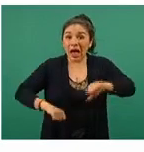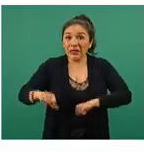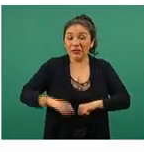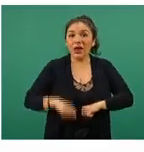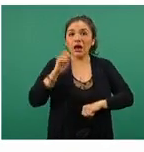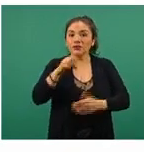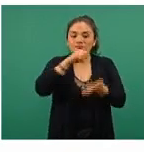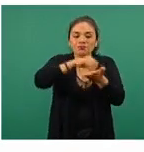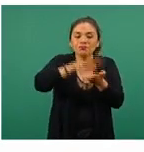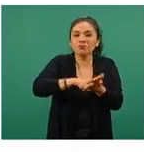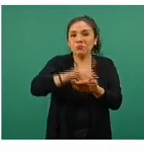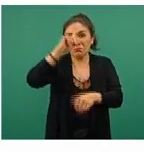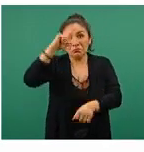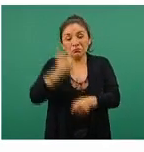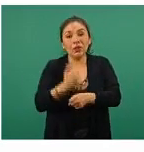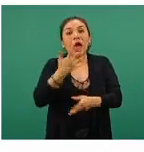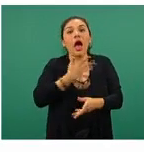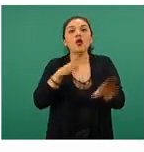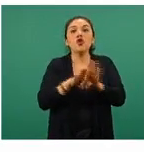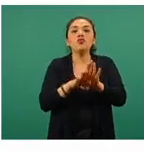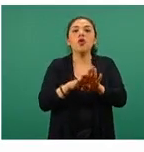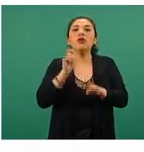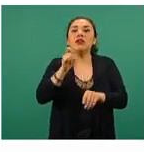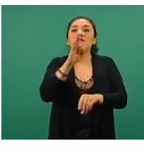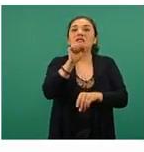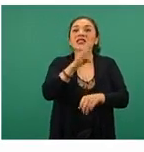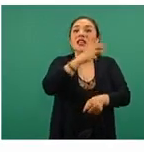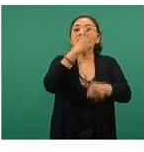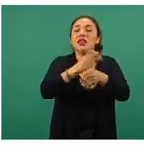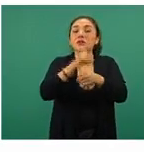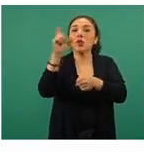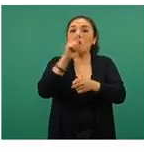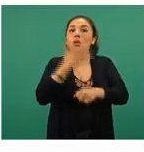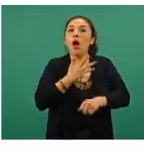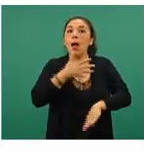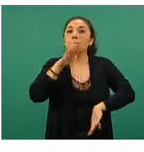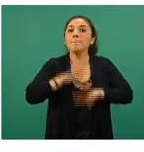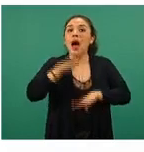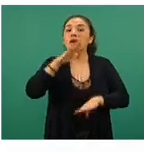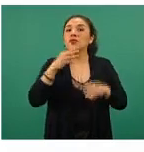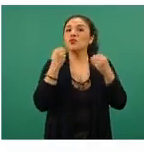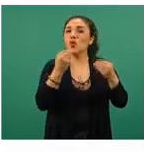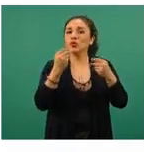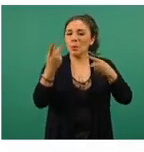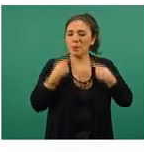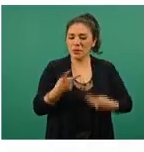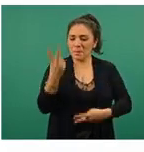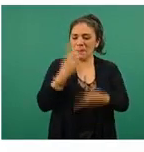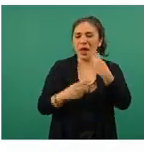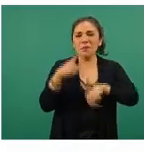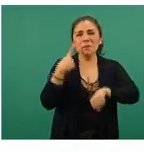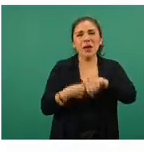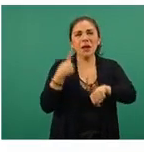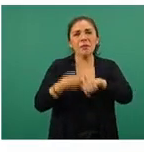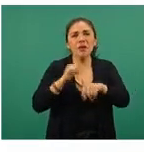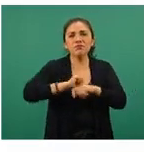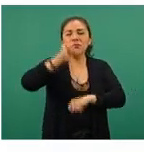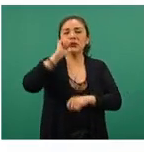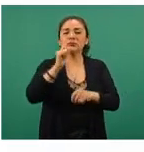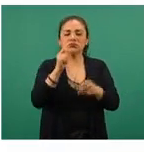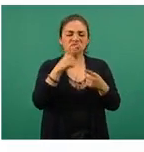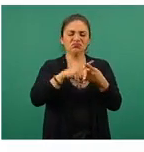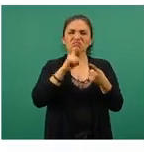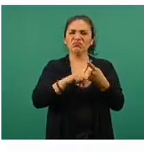están muy marcadas, en donde entramos en la fase 3, cuando estuvimos en nuestro máximo pico, que fue entre el